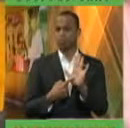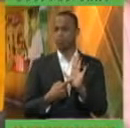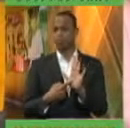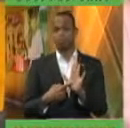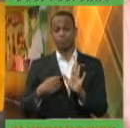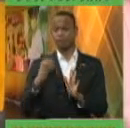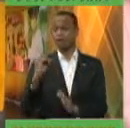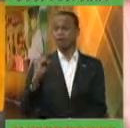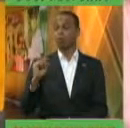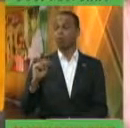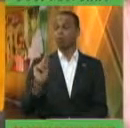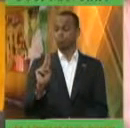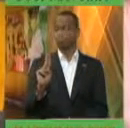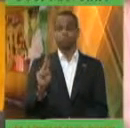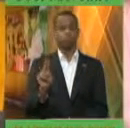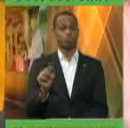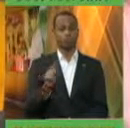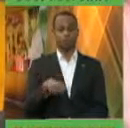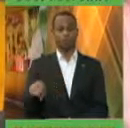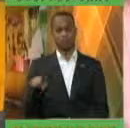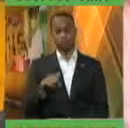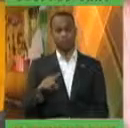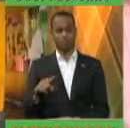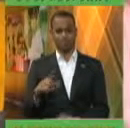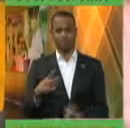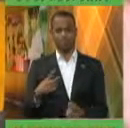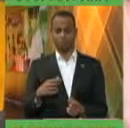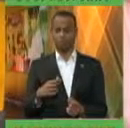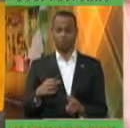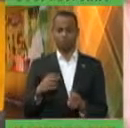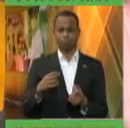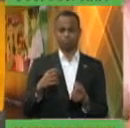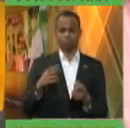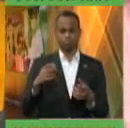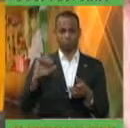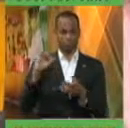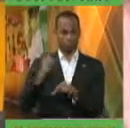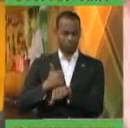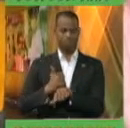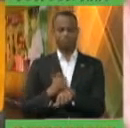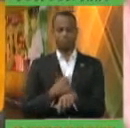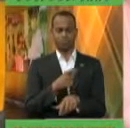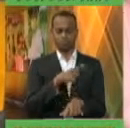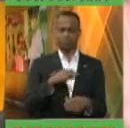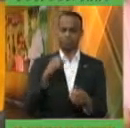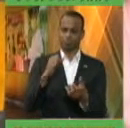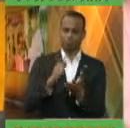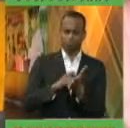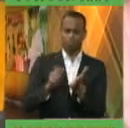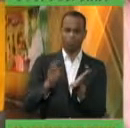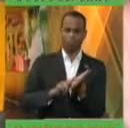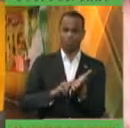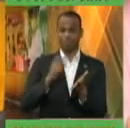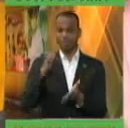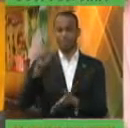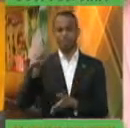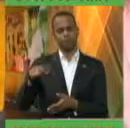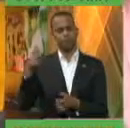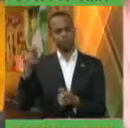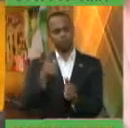desde la onu y la una nueva seguimiento porque tenemos que dar un informe anual de lo que se hace en el país